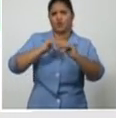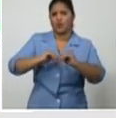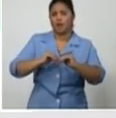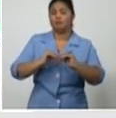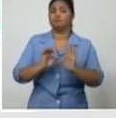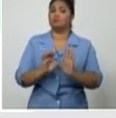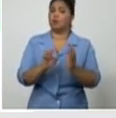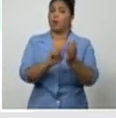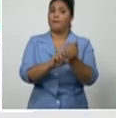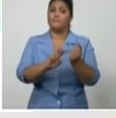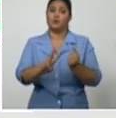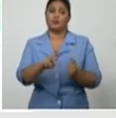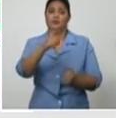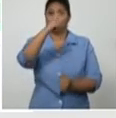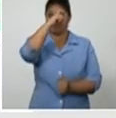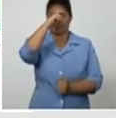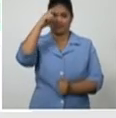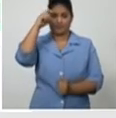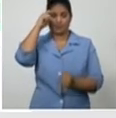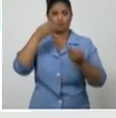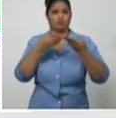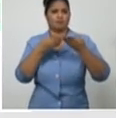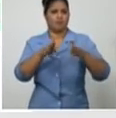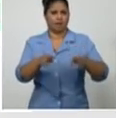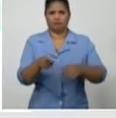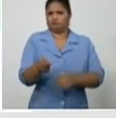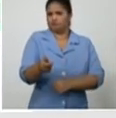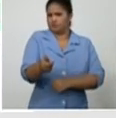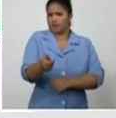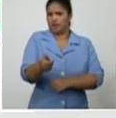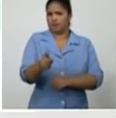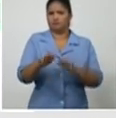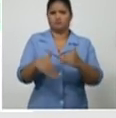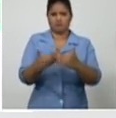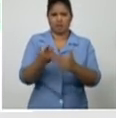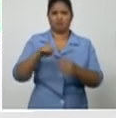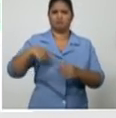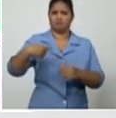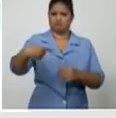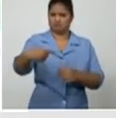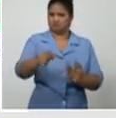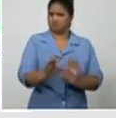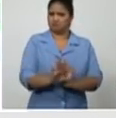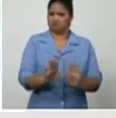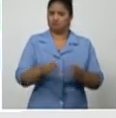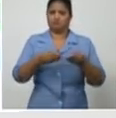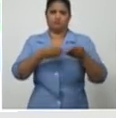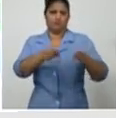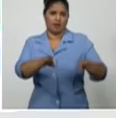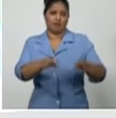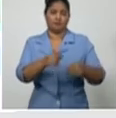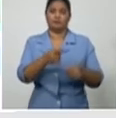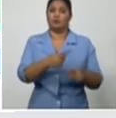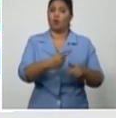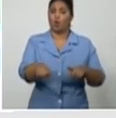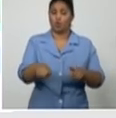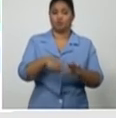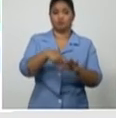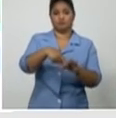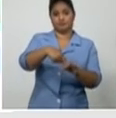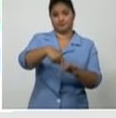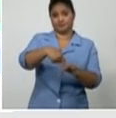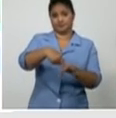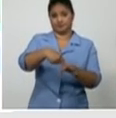debe de inaugurarse en los próximos días, y el laboratorio del municipio especial Isla de la Juventud, que también debe